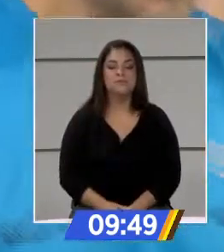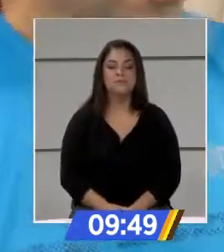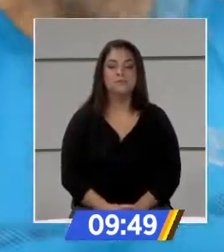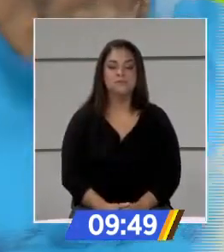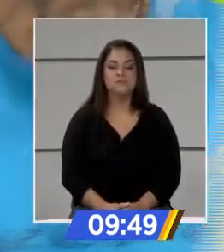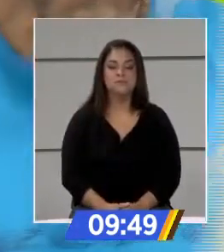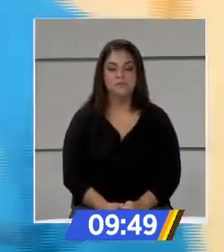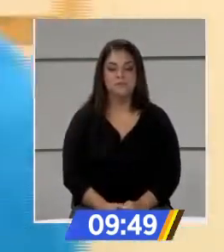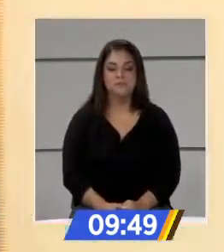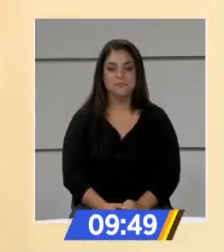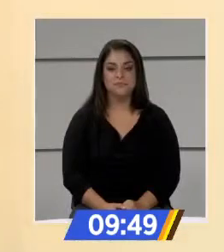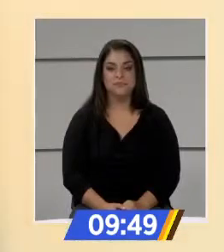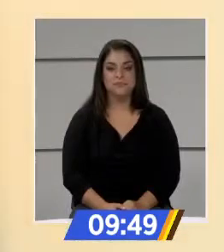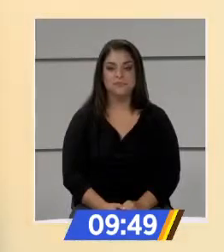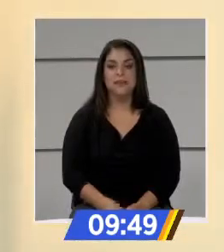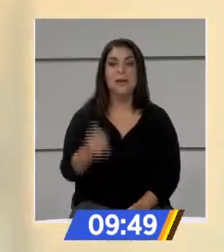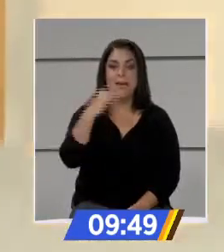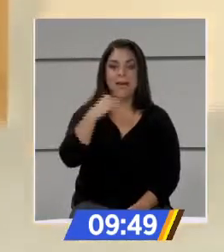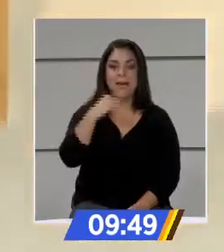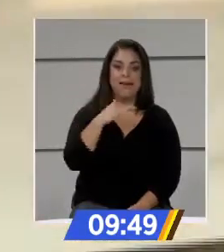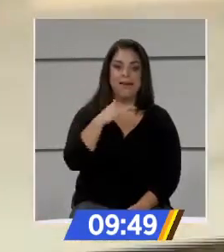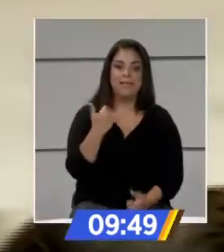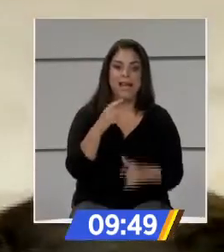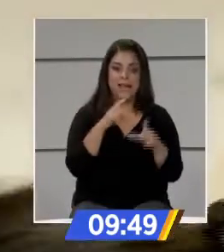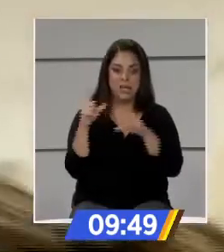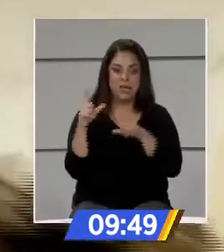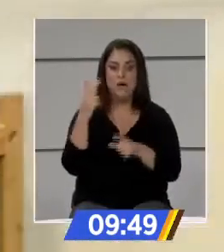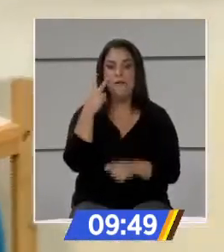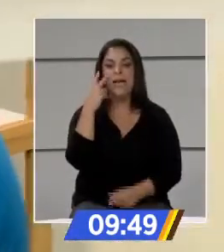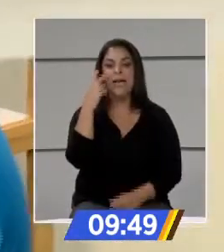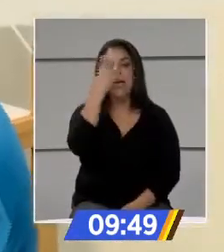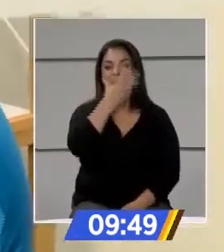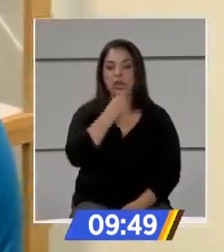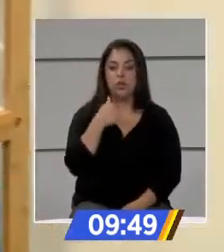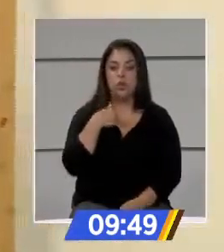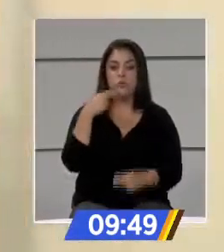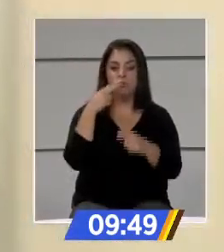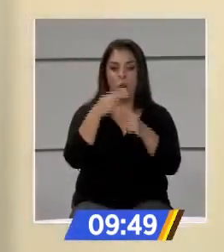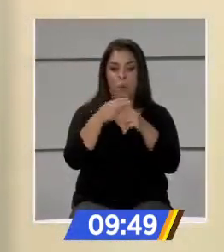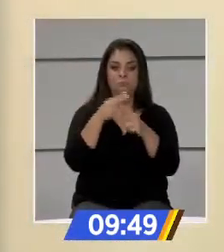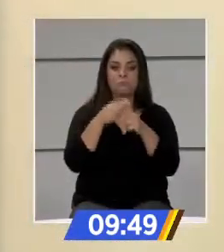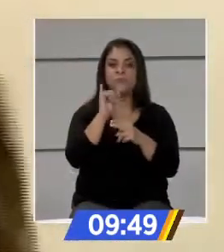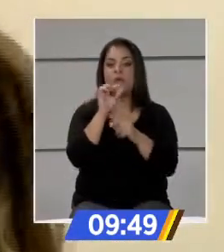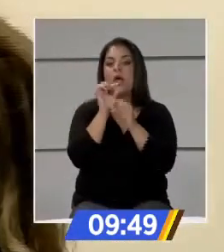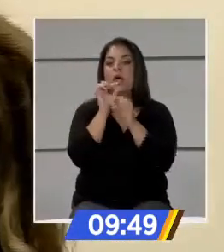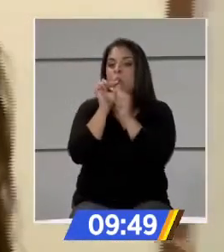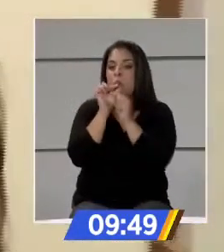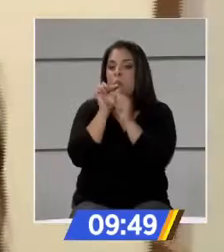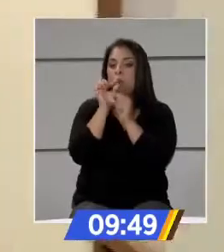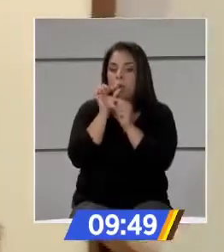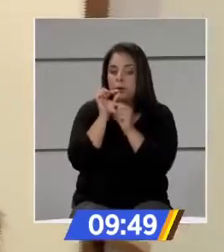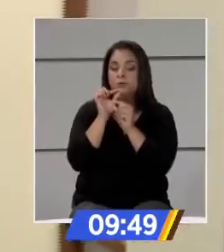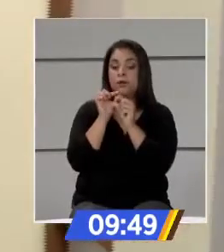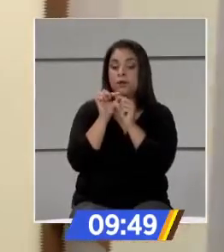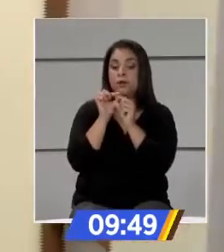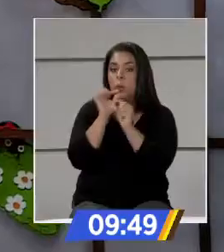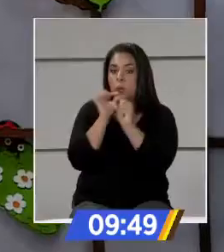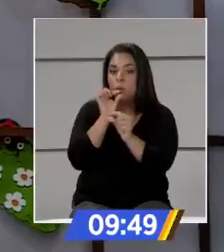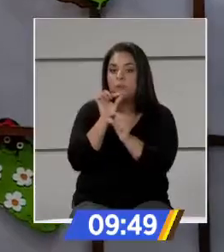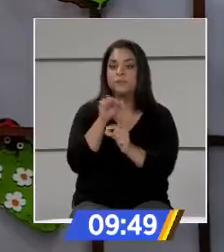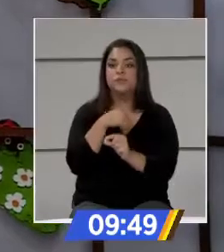ahí. Rápidamente. Chiquillos, vean, este está lindísimo. Yo le puse ese nombre, sopla, sopla. Resulta que con la pajilla, yo me voy a levantar